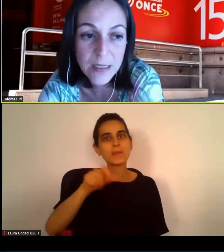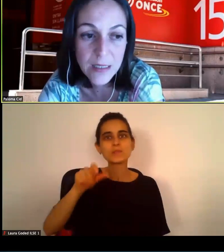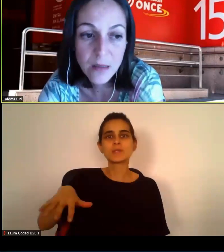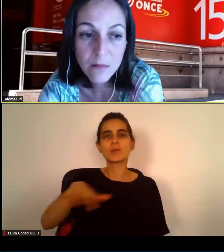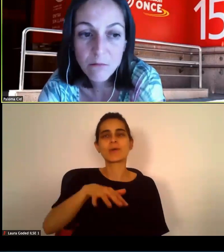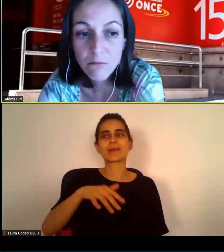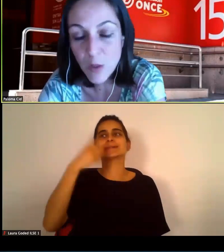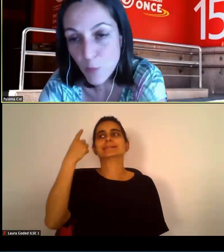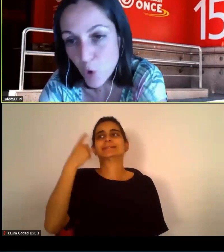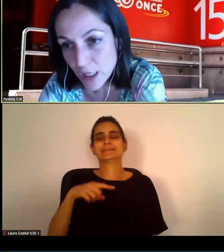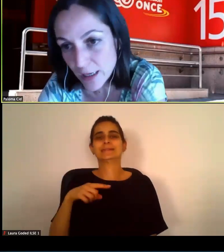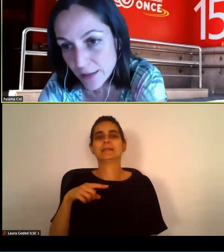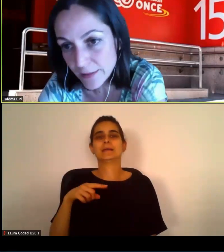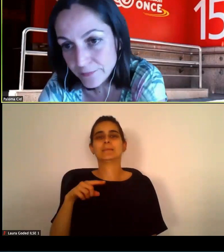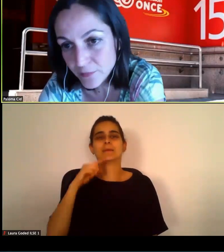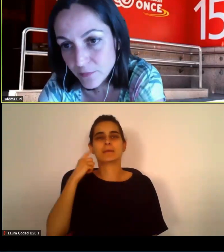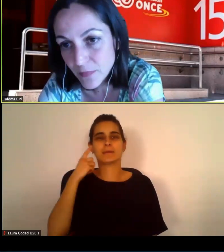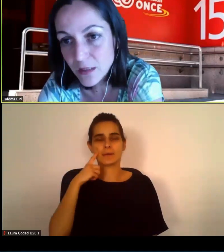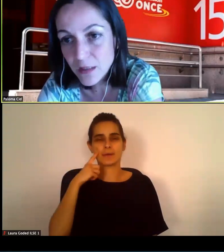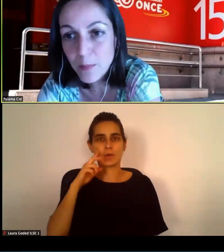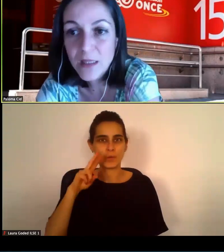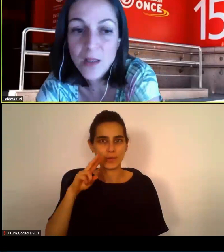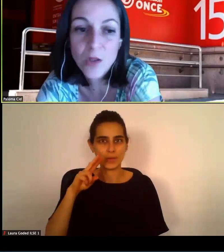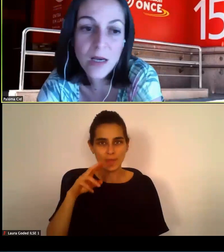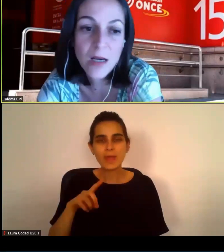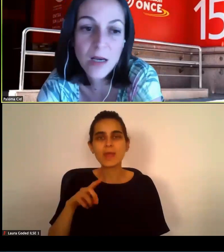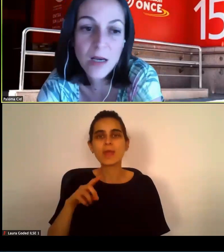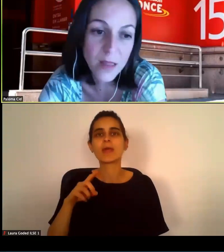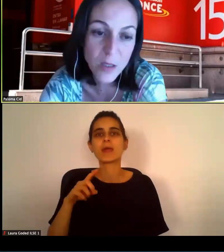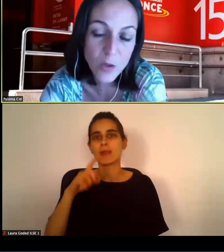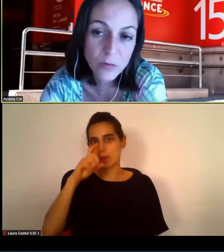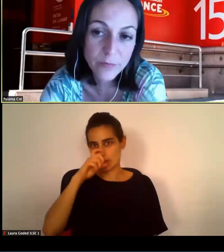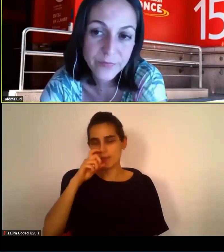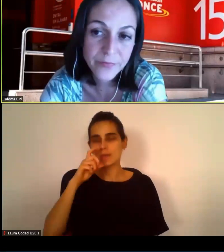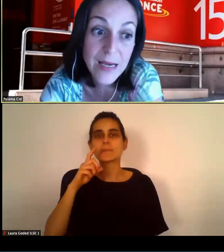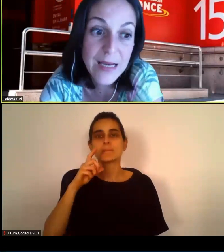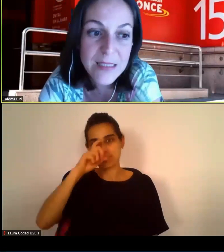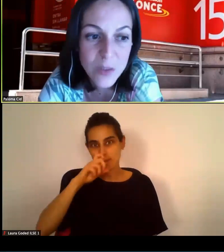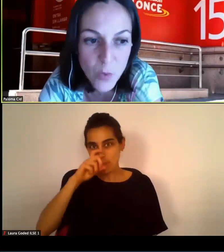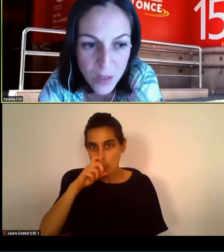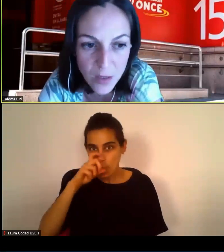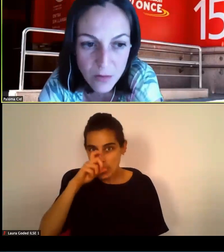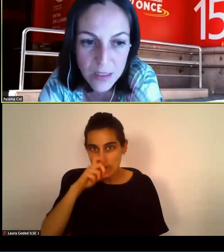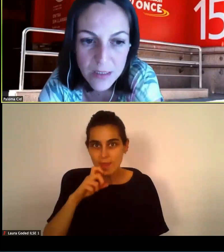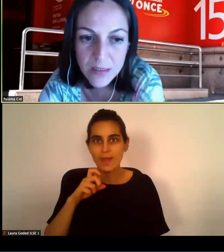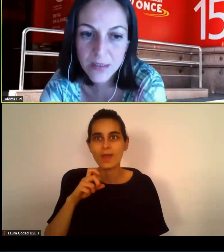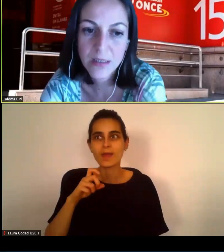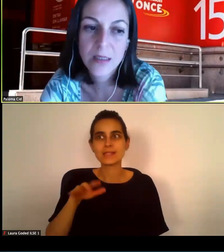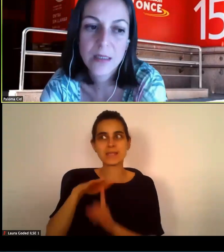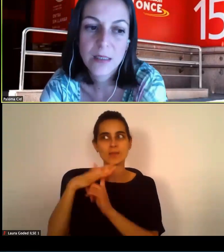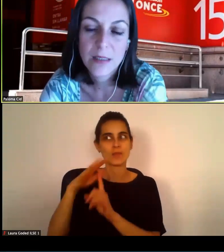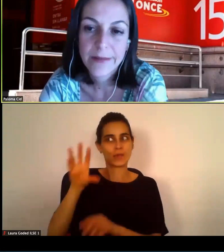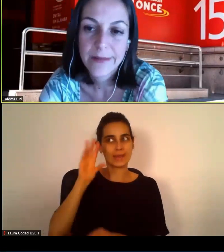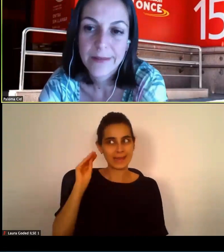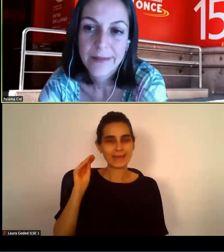lugares, memoria, interpretación de la información, de las situaciones.